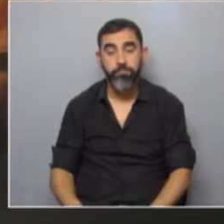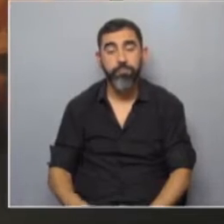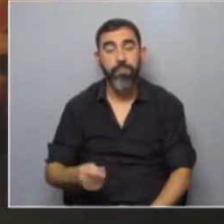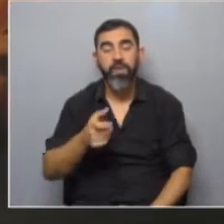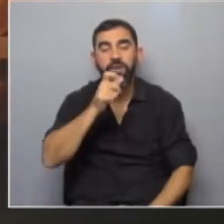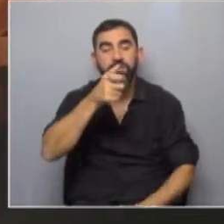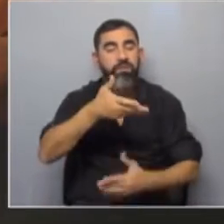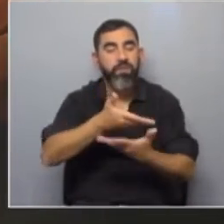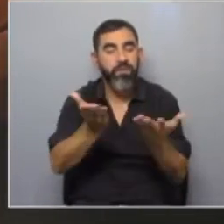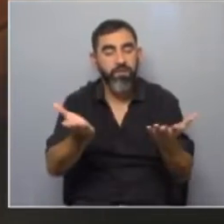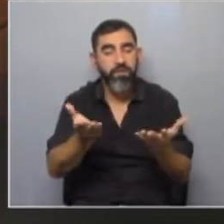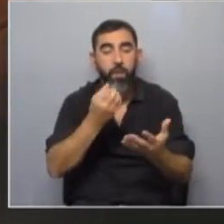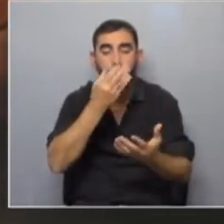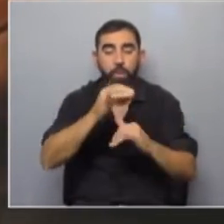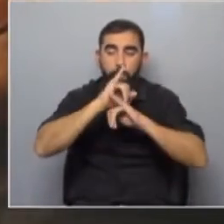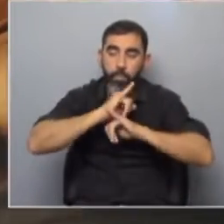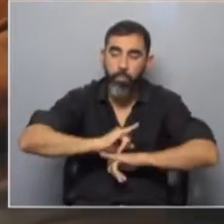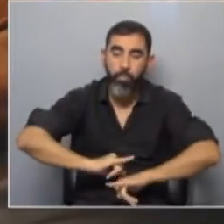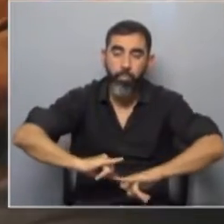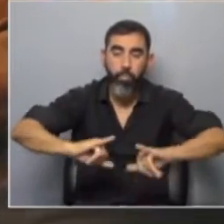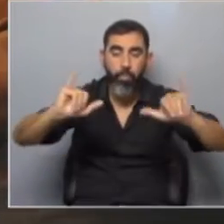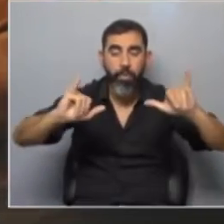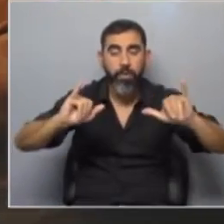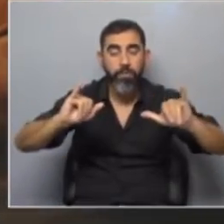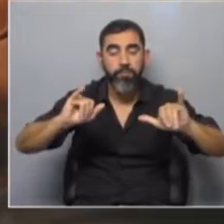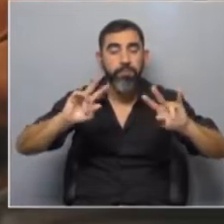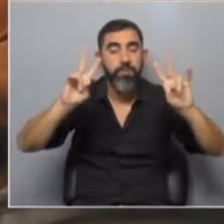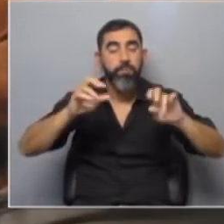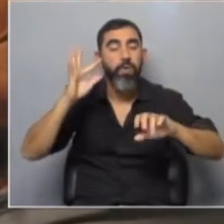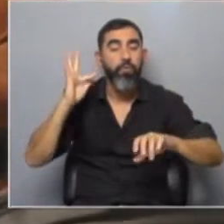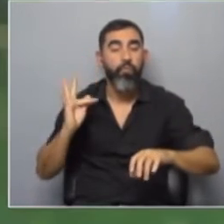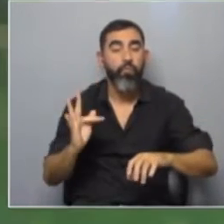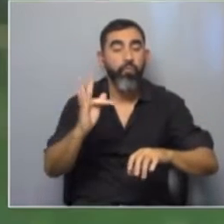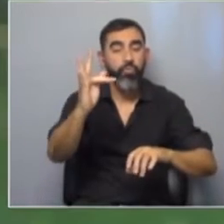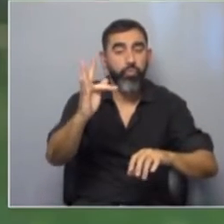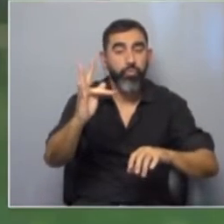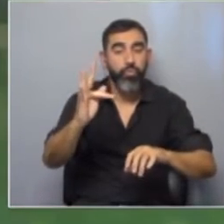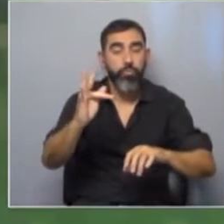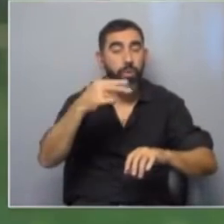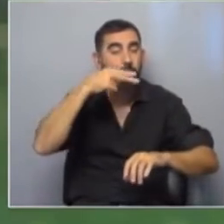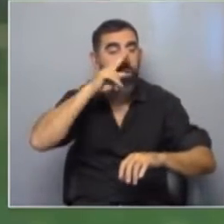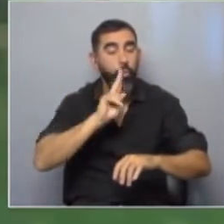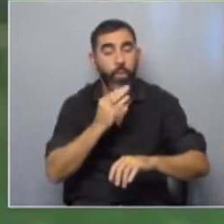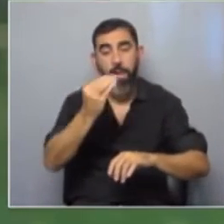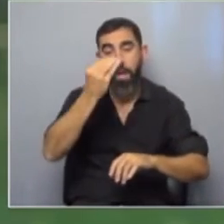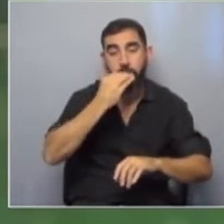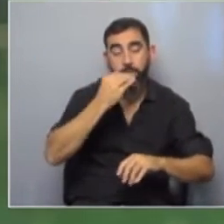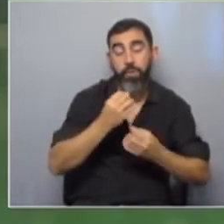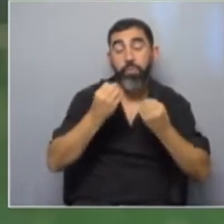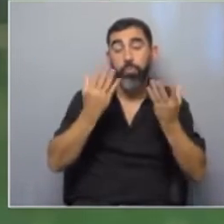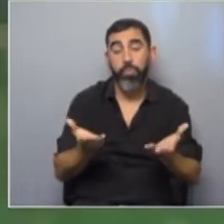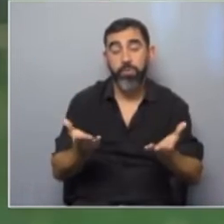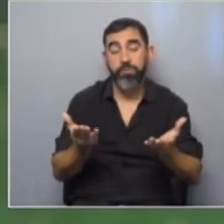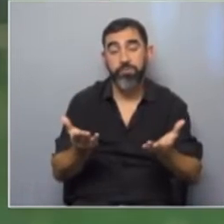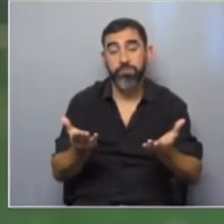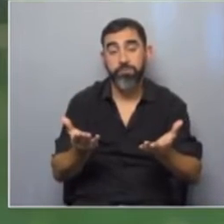muestra es que está bueno promover como el pensamiento más hacia futuro en todo lo que tiene que ver con comportamiento alimentario. ¿Por qué? Porque